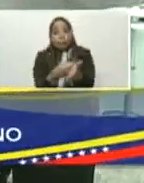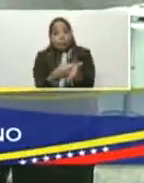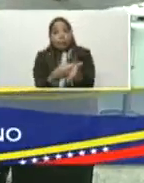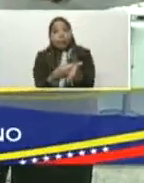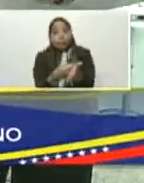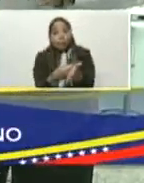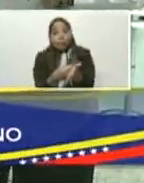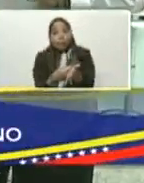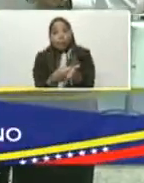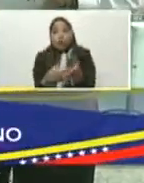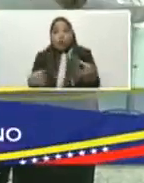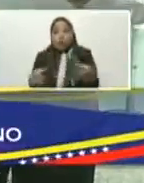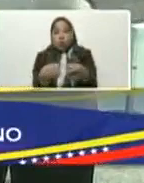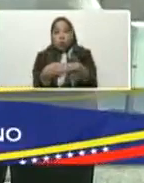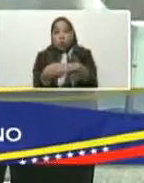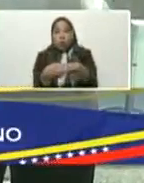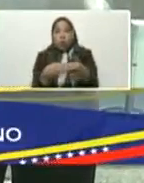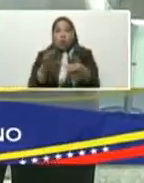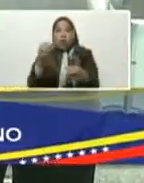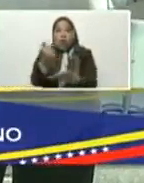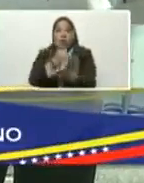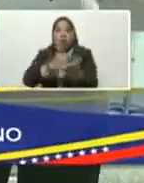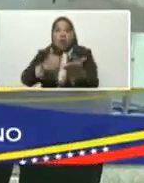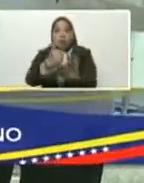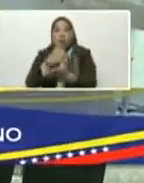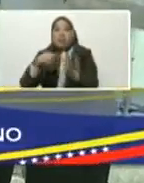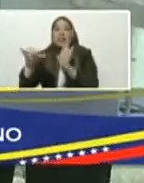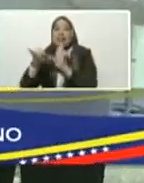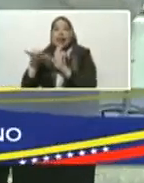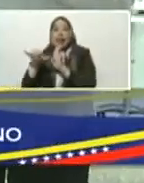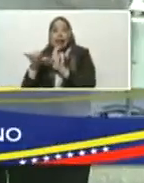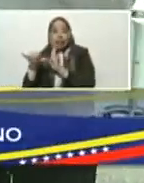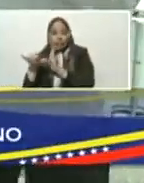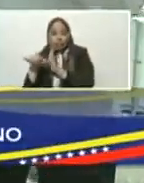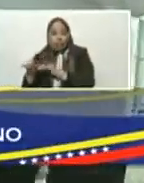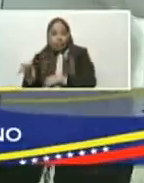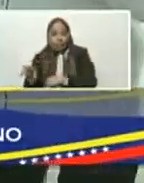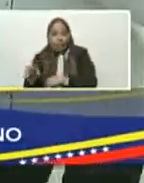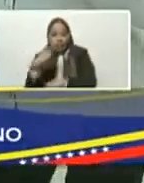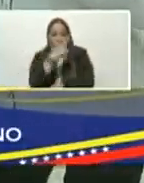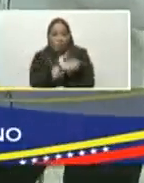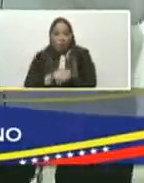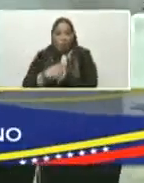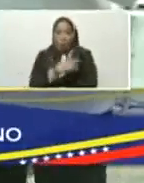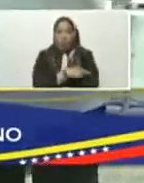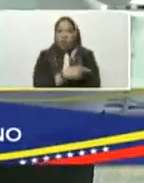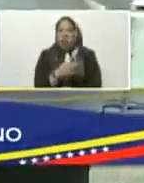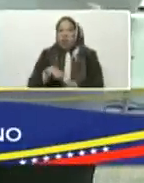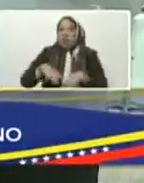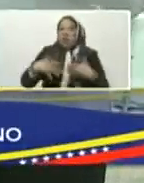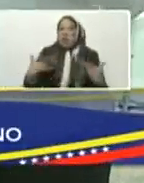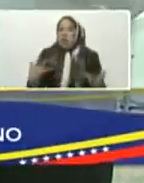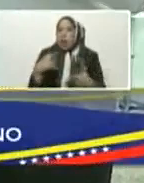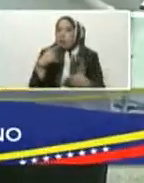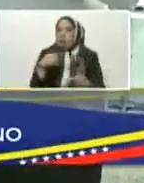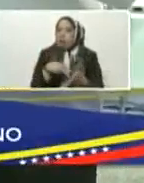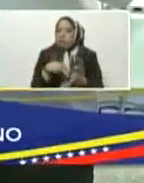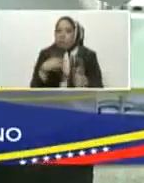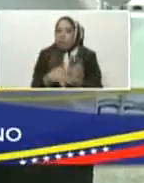un kit que venden de la farmacia más cercana. ¿Qué habían pagado?